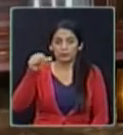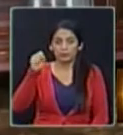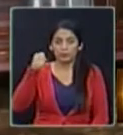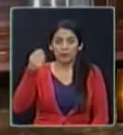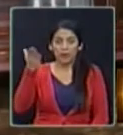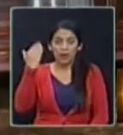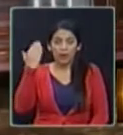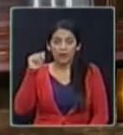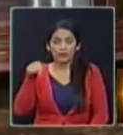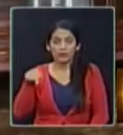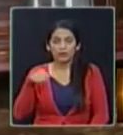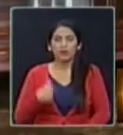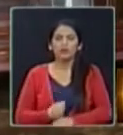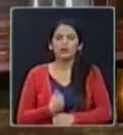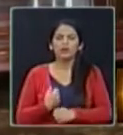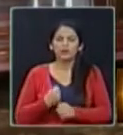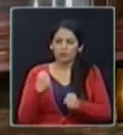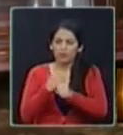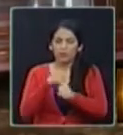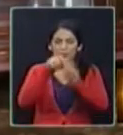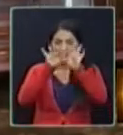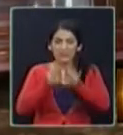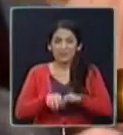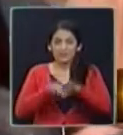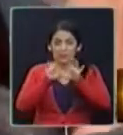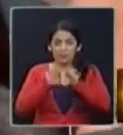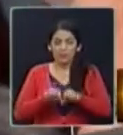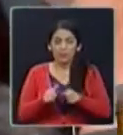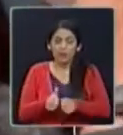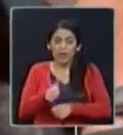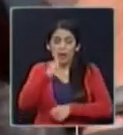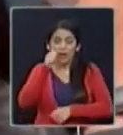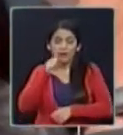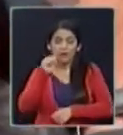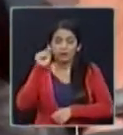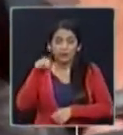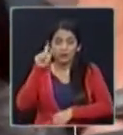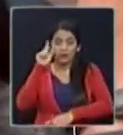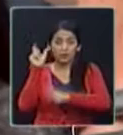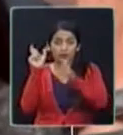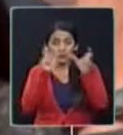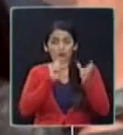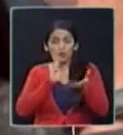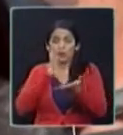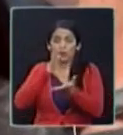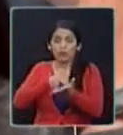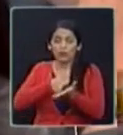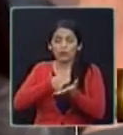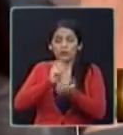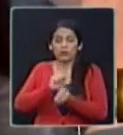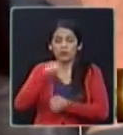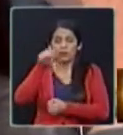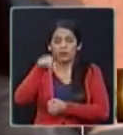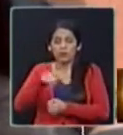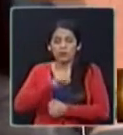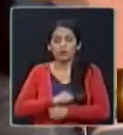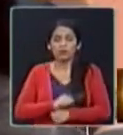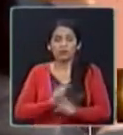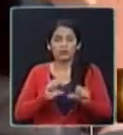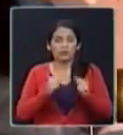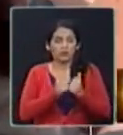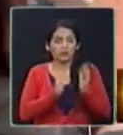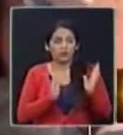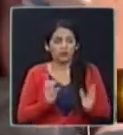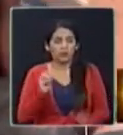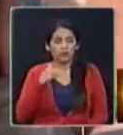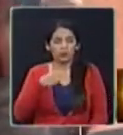de la Presidencia de la República, sobre quien el día de ayer ante la Fiscalía General del Estado, el asambleísta Homero Castañer y el